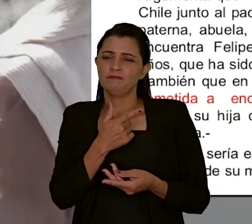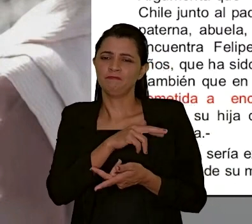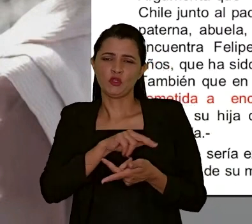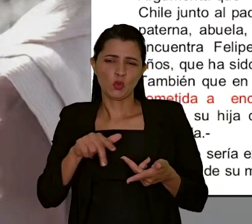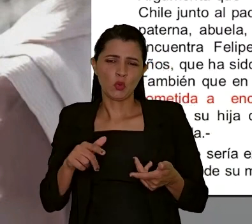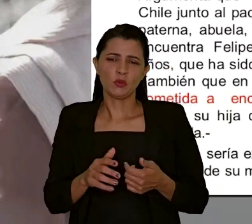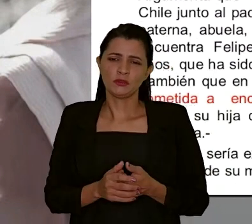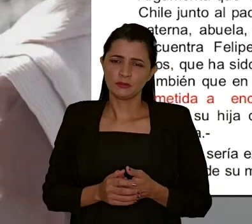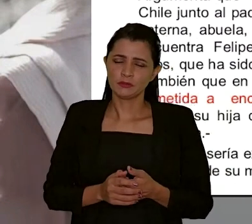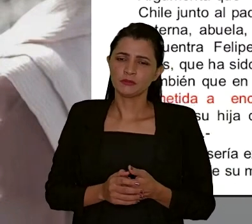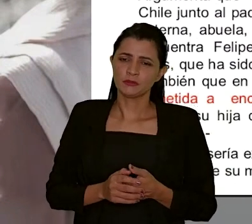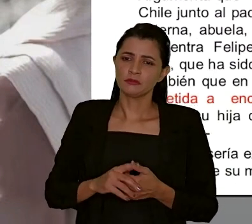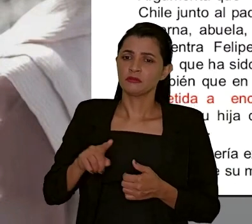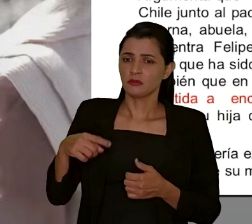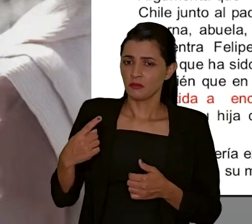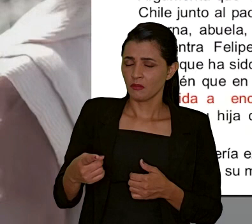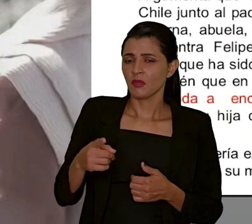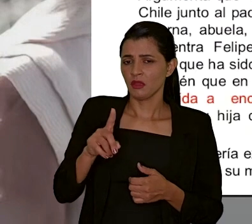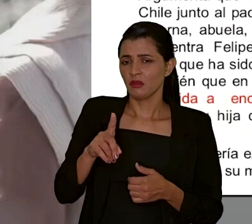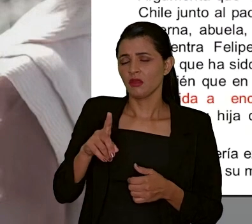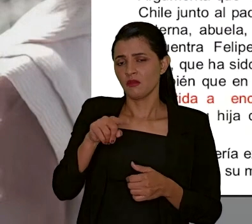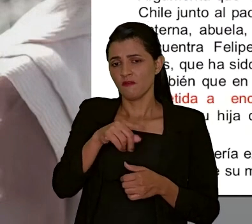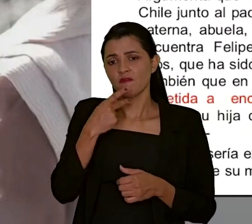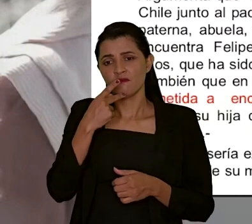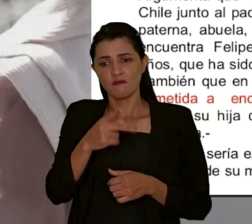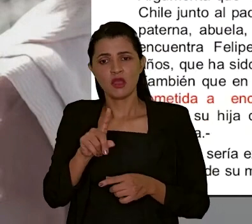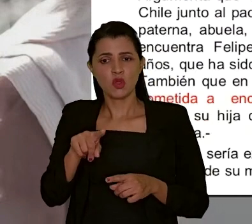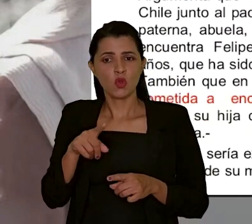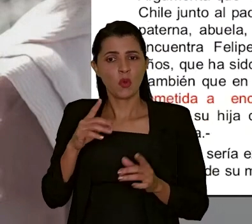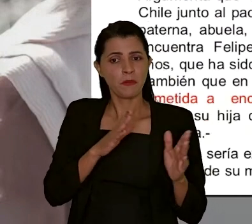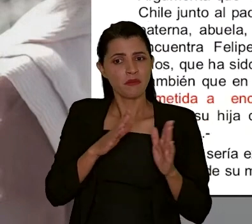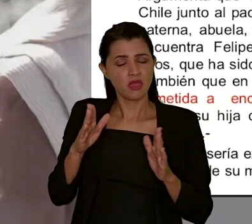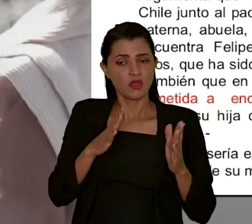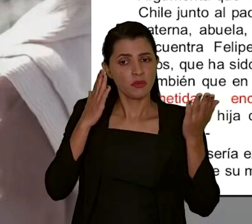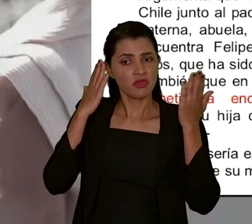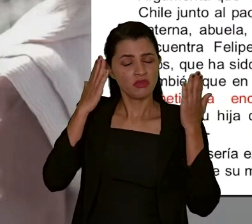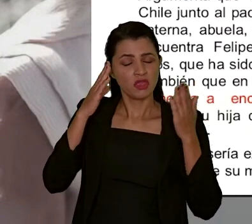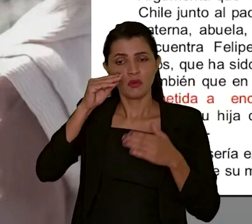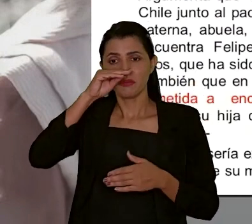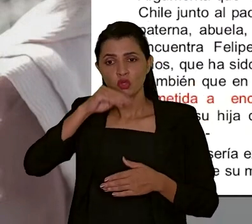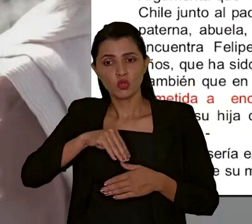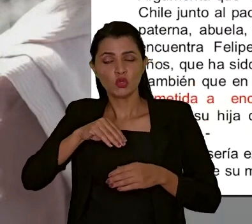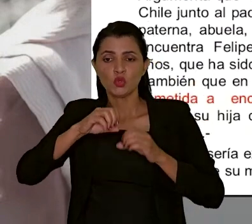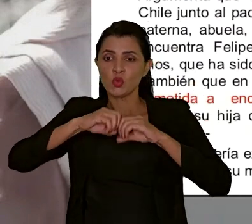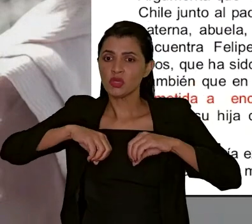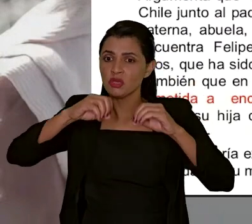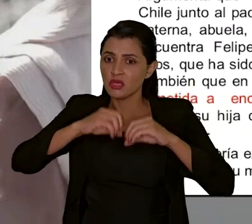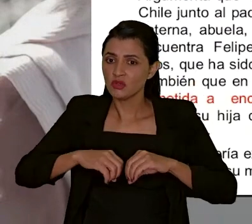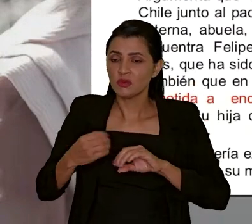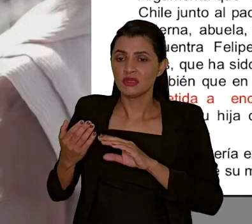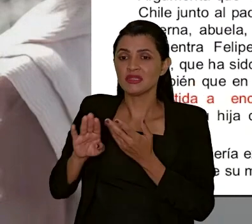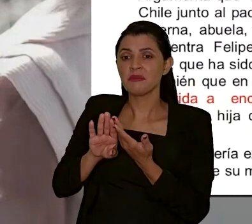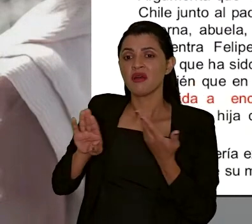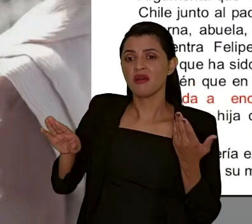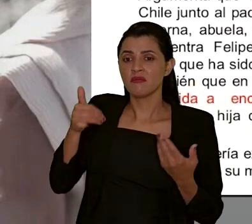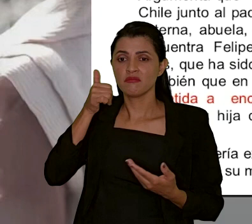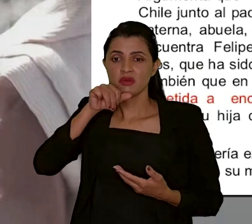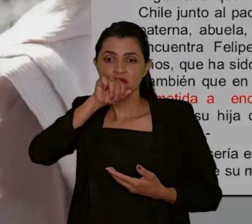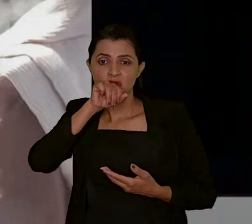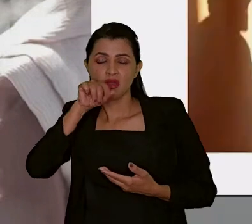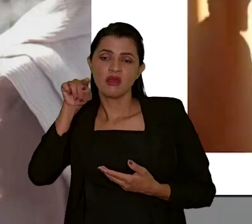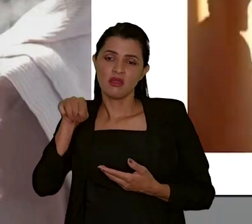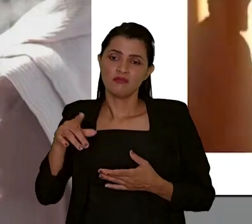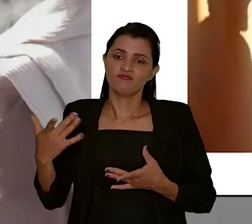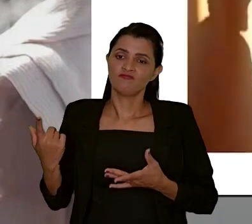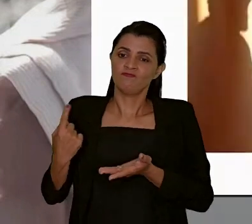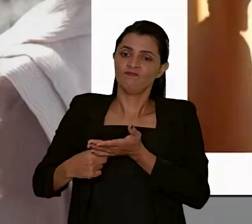sola. Asimismo, dice, sería expuesta al peligro psíquico de ser nuevamente separada de su madre, con quien estuvo